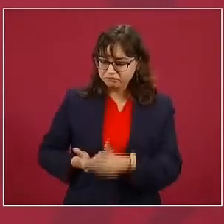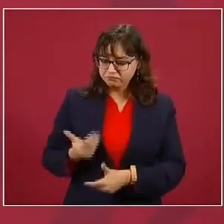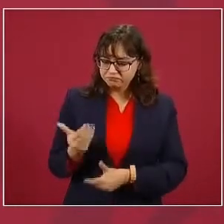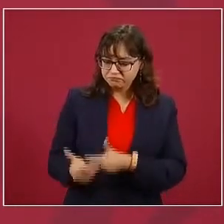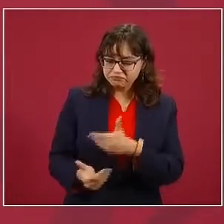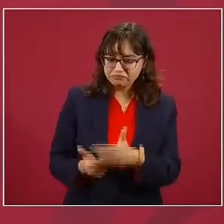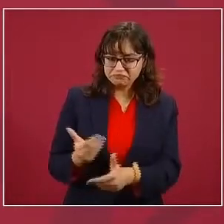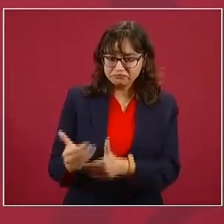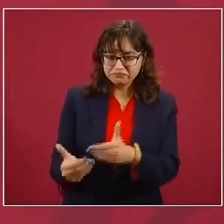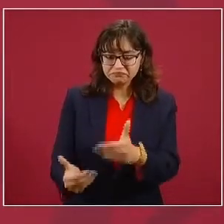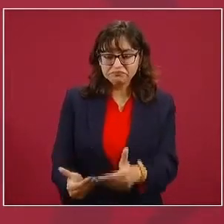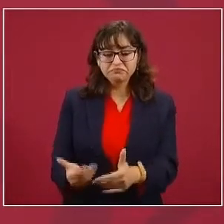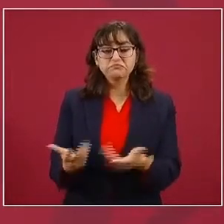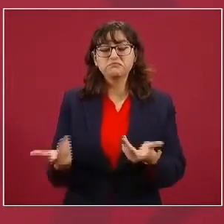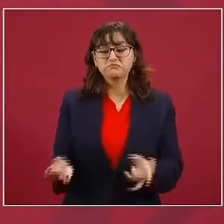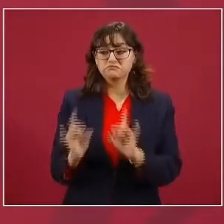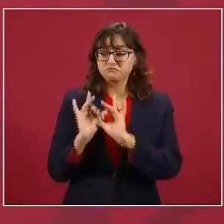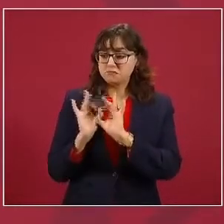circunstancias tan difíciles